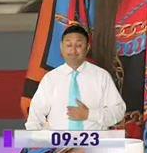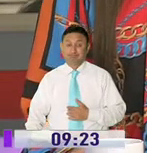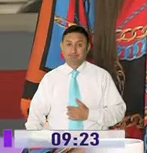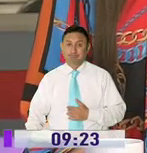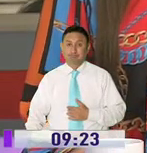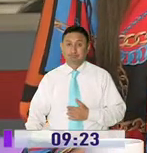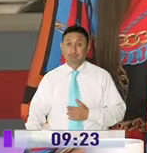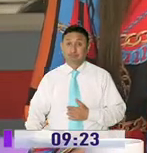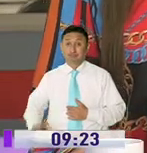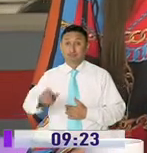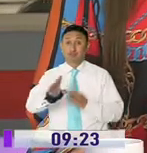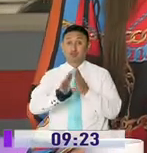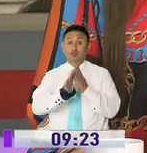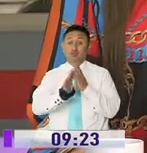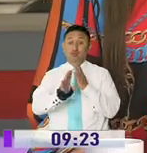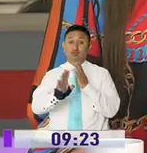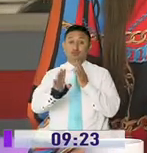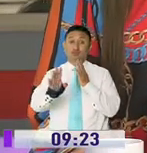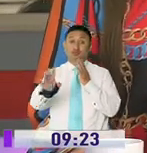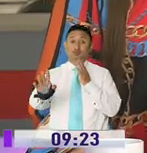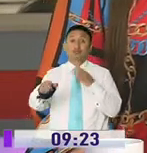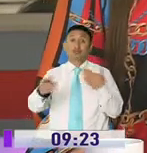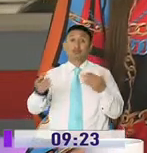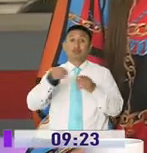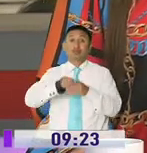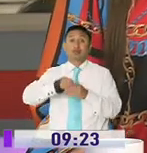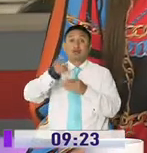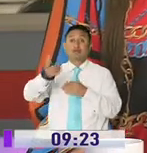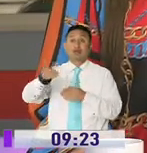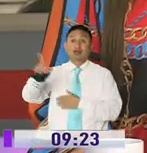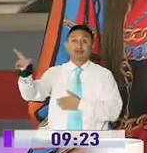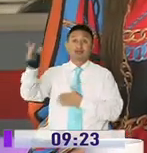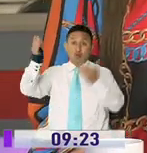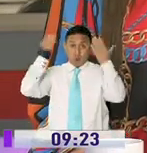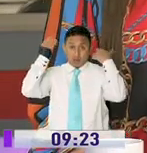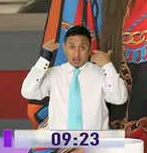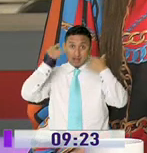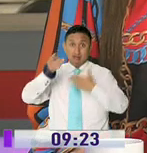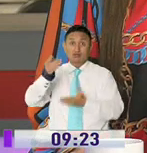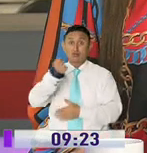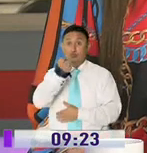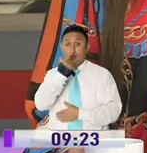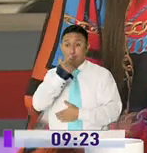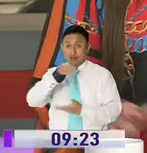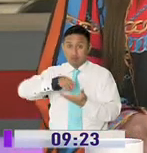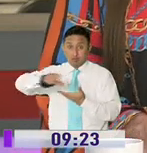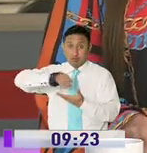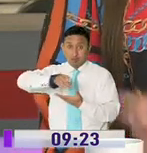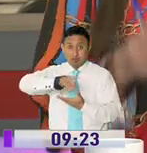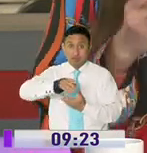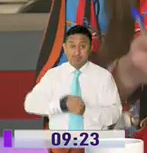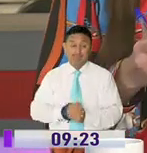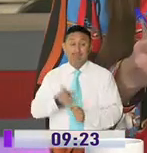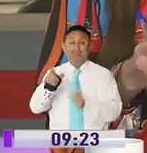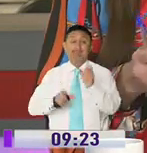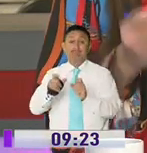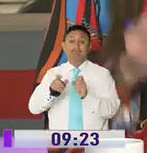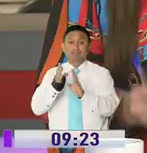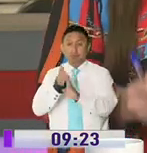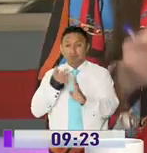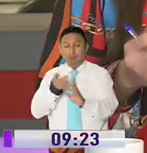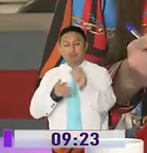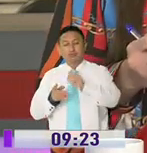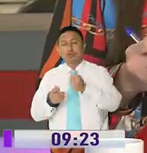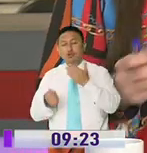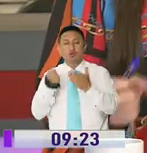Y largas columnas de personas se forman en los exteriores de las distribuidoras farmacéuticas de la ciudad de Guayaquil. Los ciudadanos